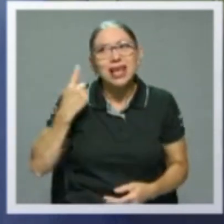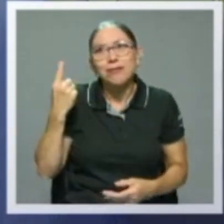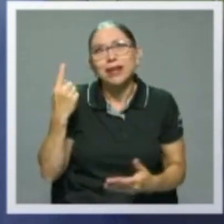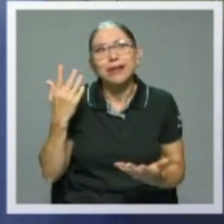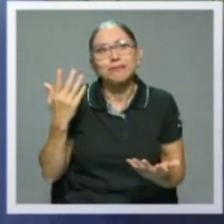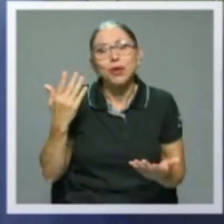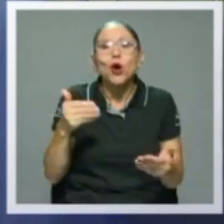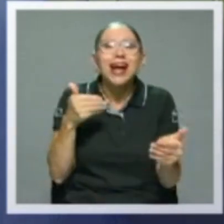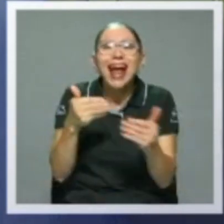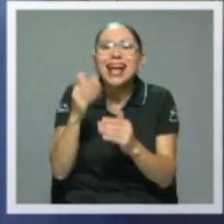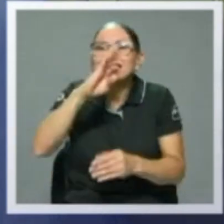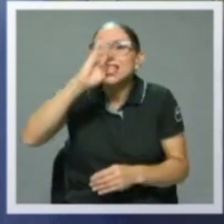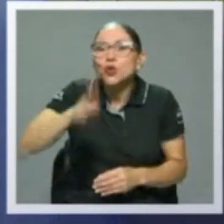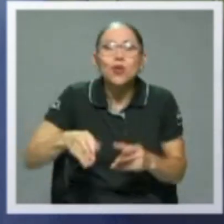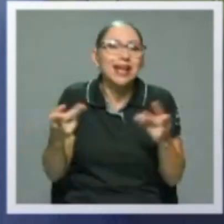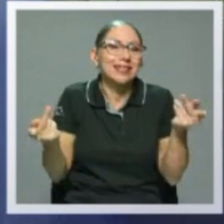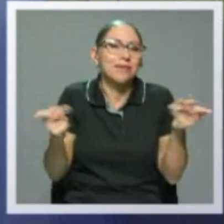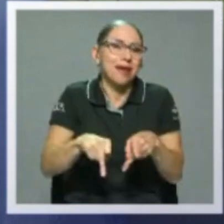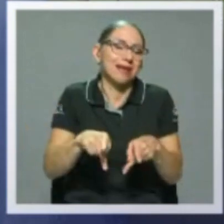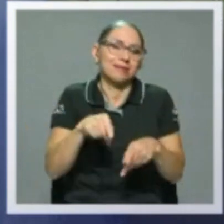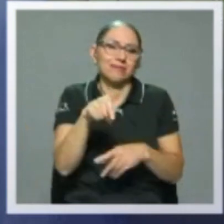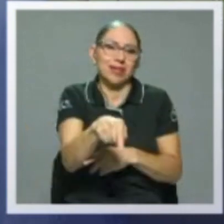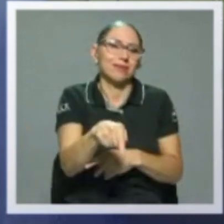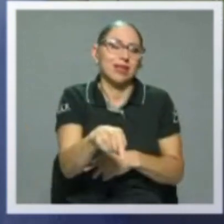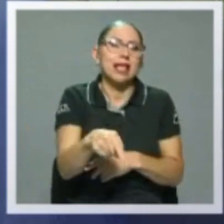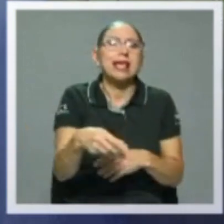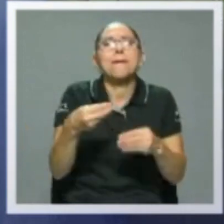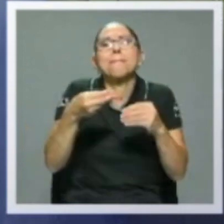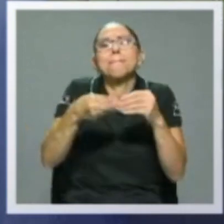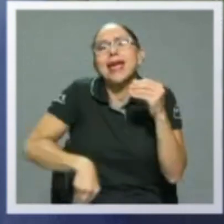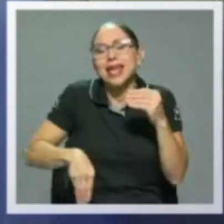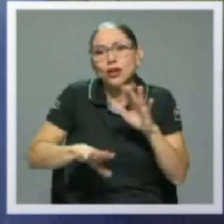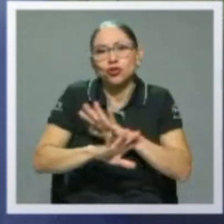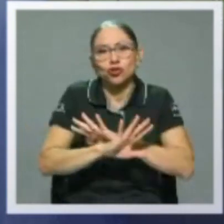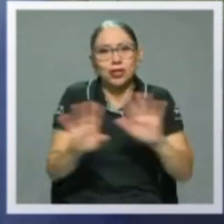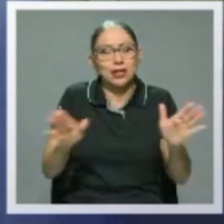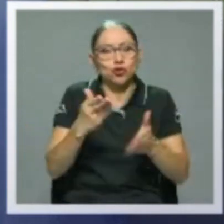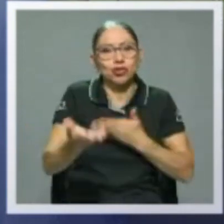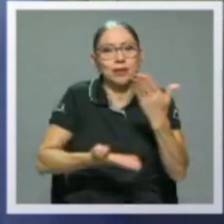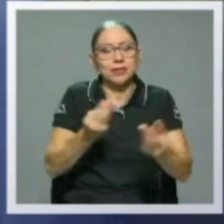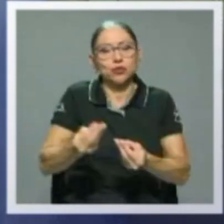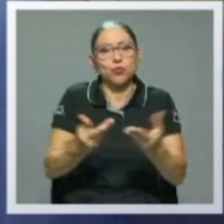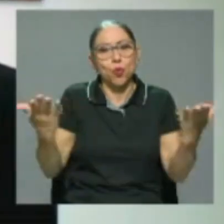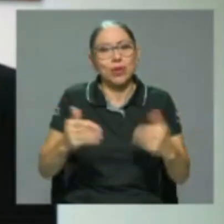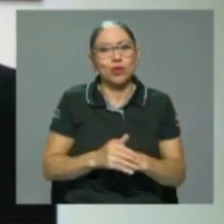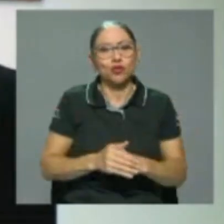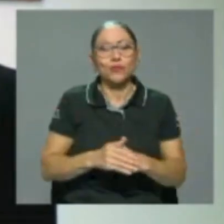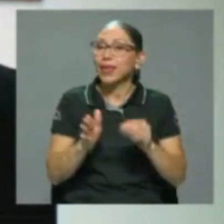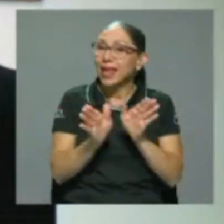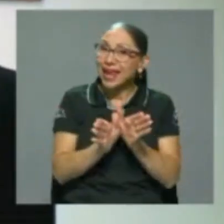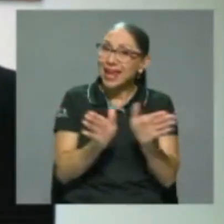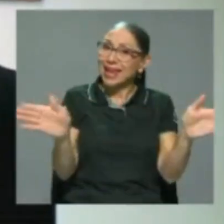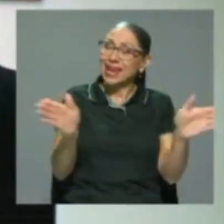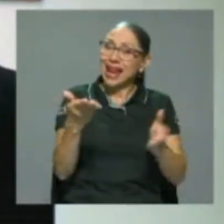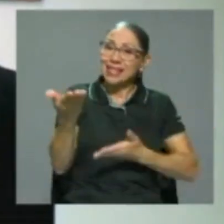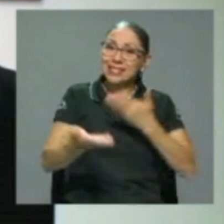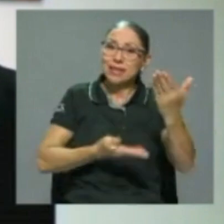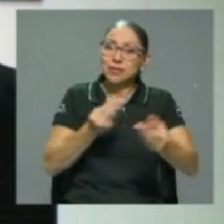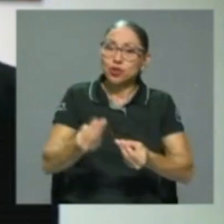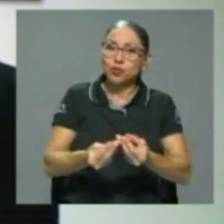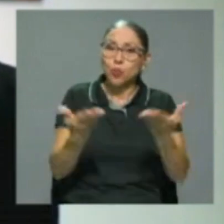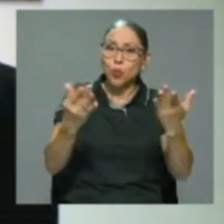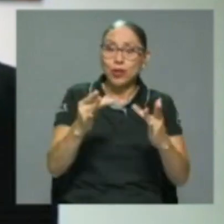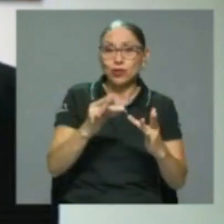nunca, se dan, y mucho menos en los servicios públicos. Los servicios públicos en general, y especialmente en Costa